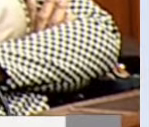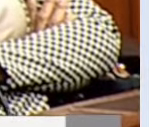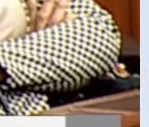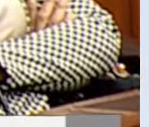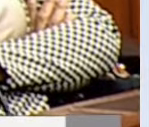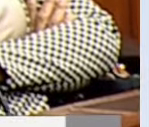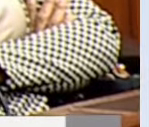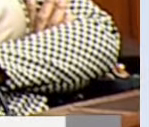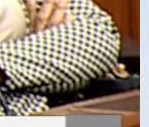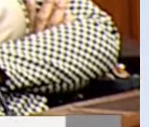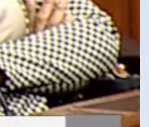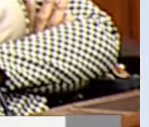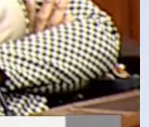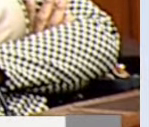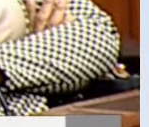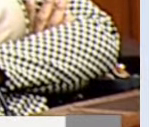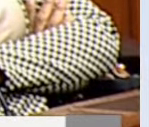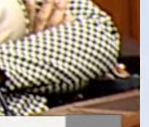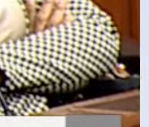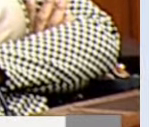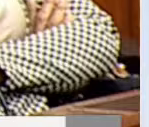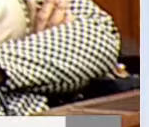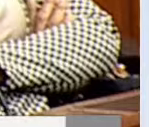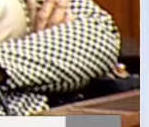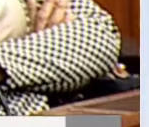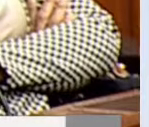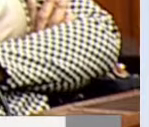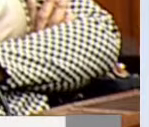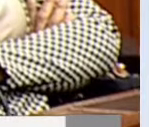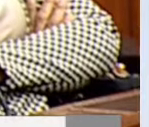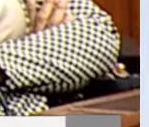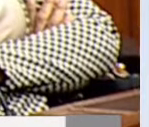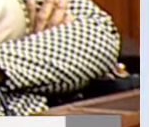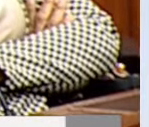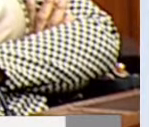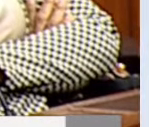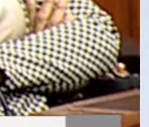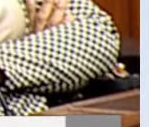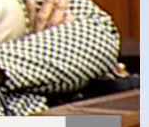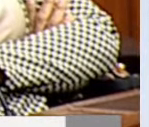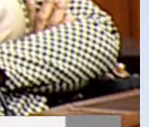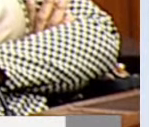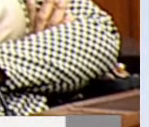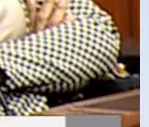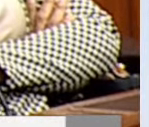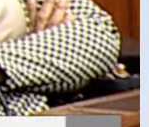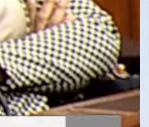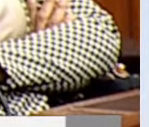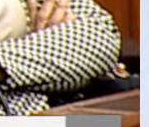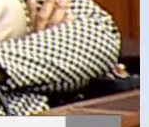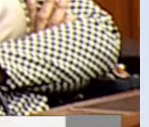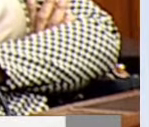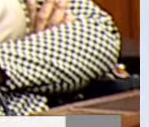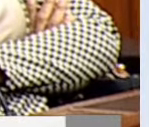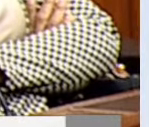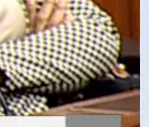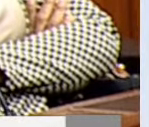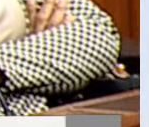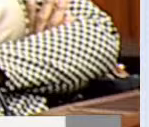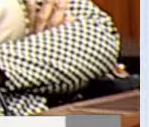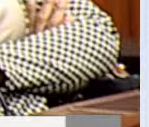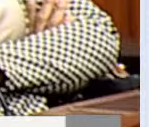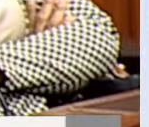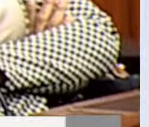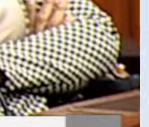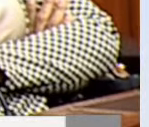profesionales peruanos al extranjero se ha cuadruplicado en estos últimos años. El 75% de las empresas peruanas tienen